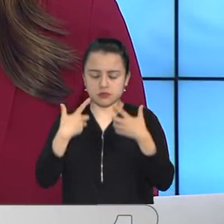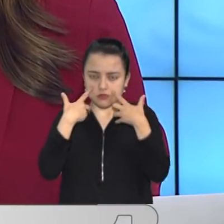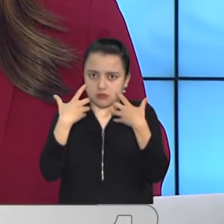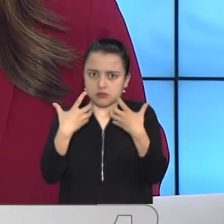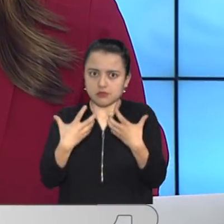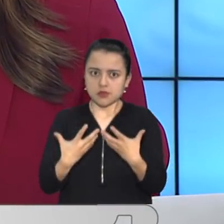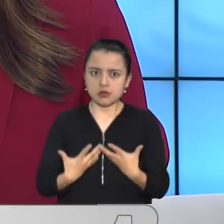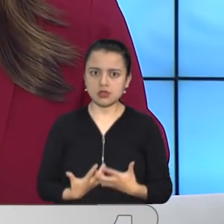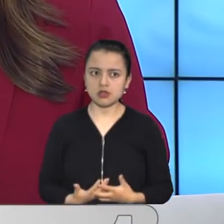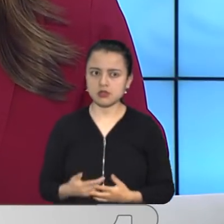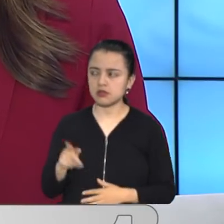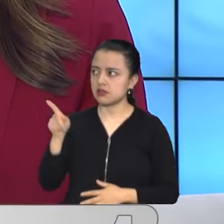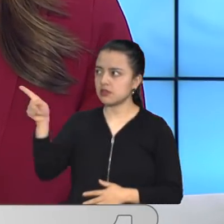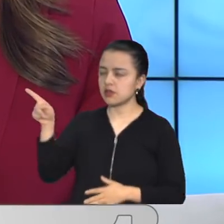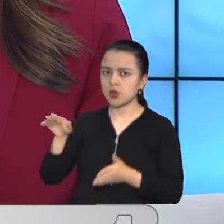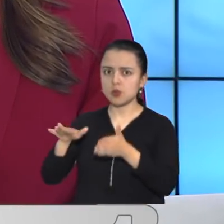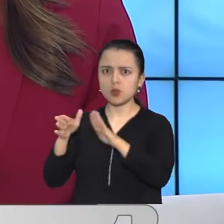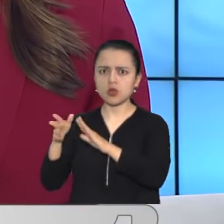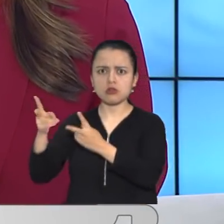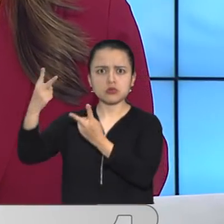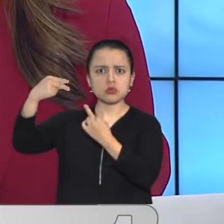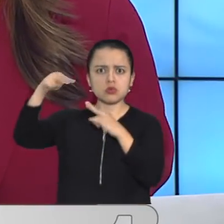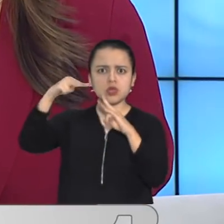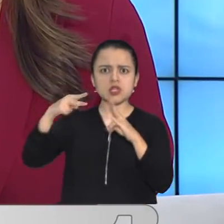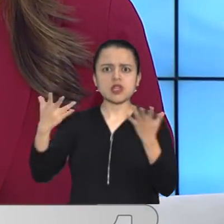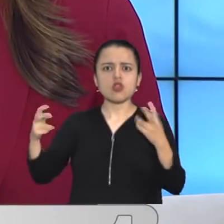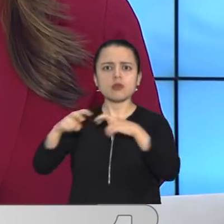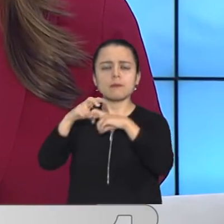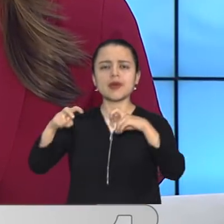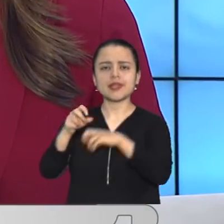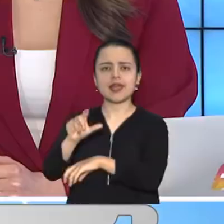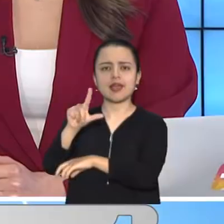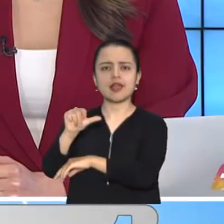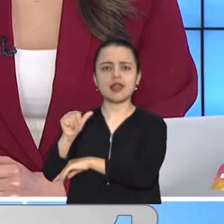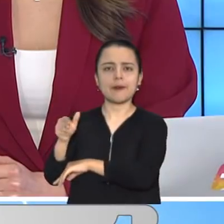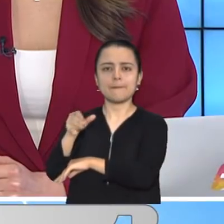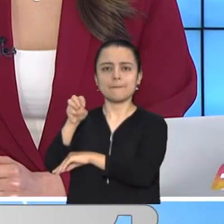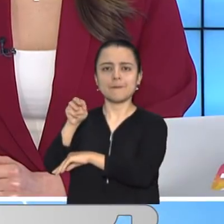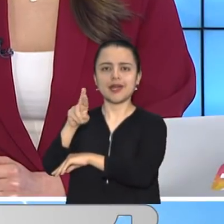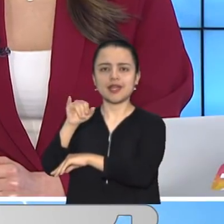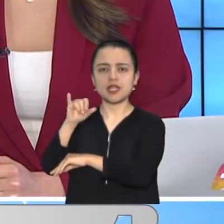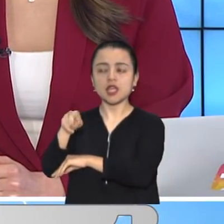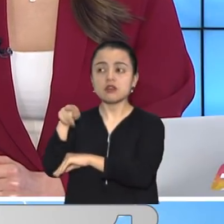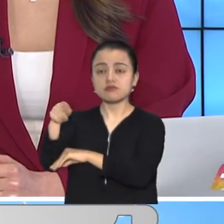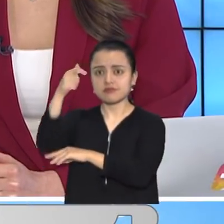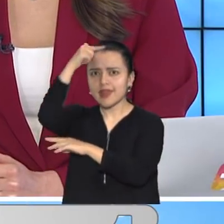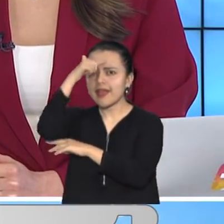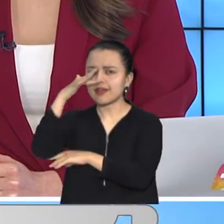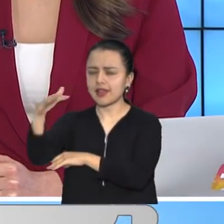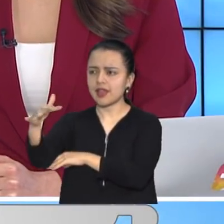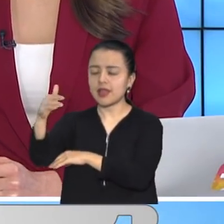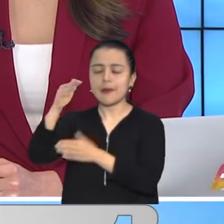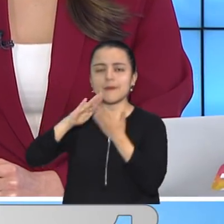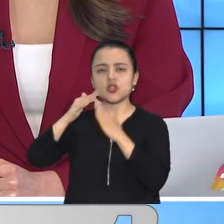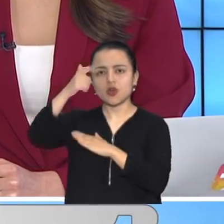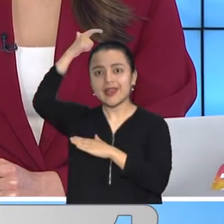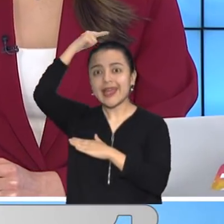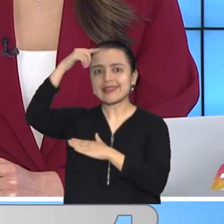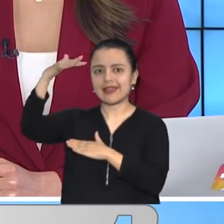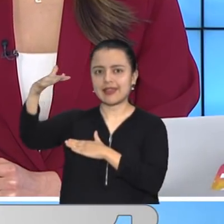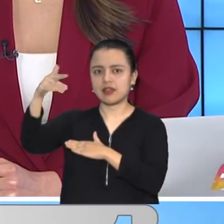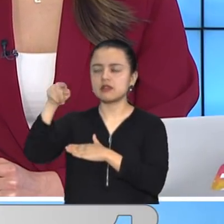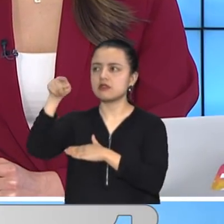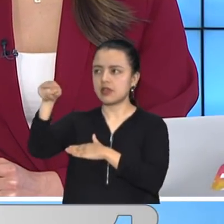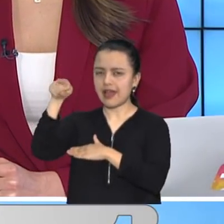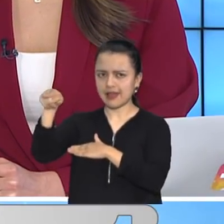en Cartagena por la muerte de un joven turista en el Parque de la Marina. Un cable expuesto en la vía pública causó la tragedia. Tatiana, ¿quién es la víctima?